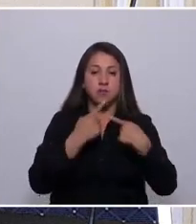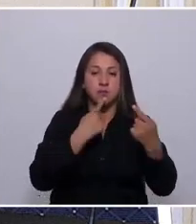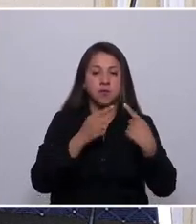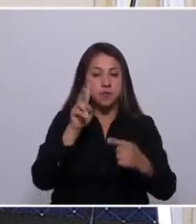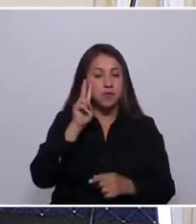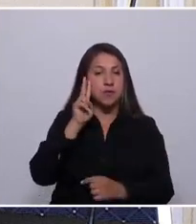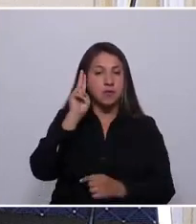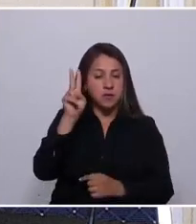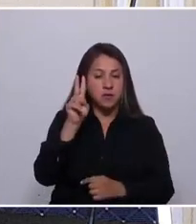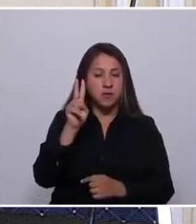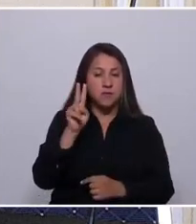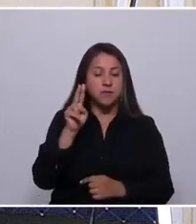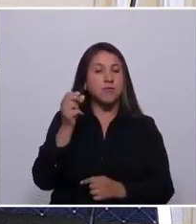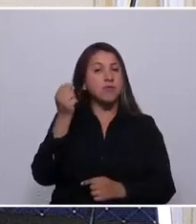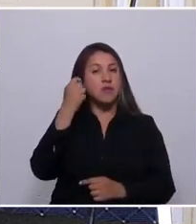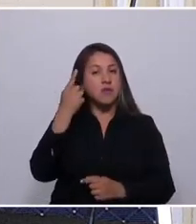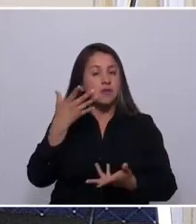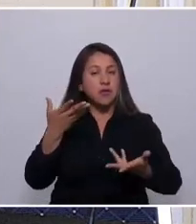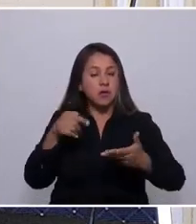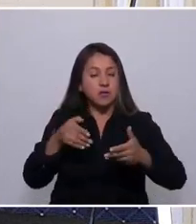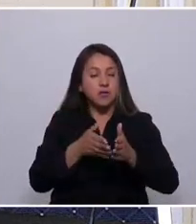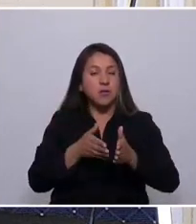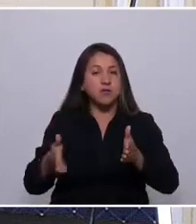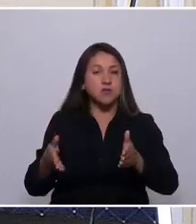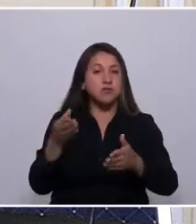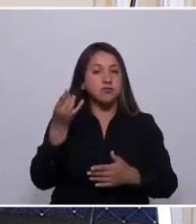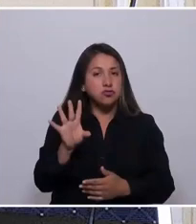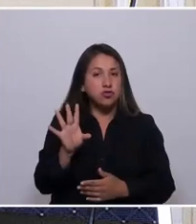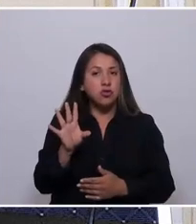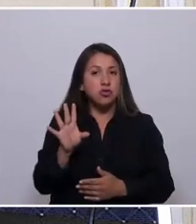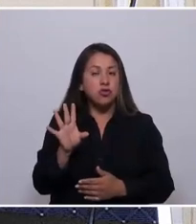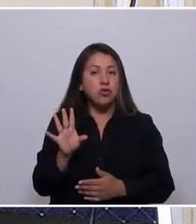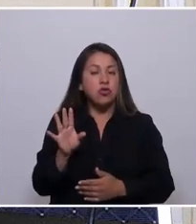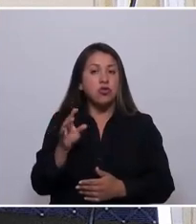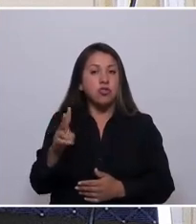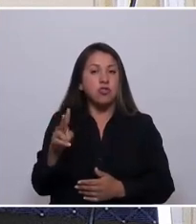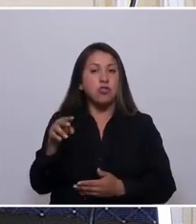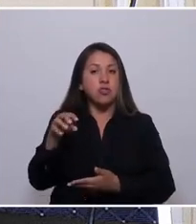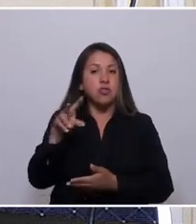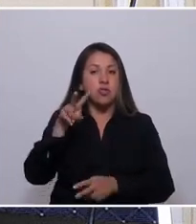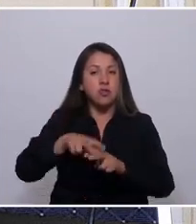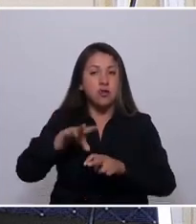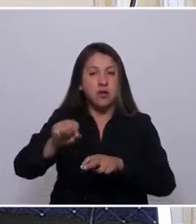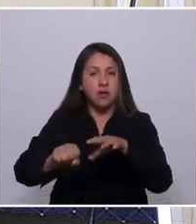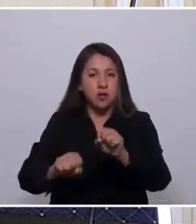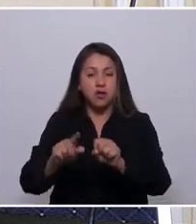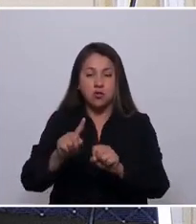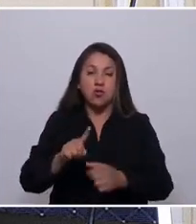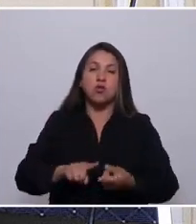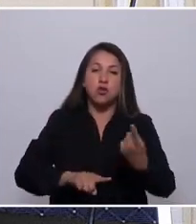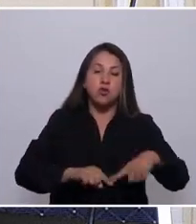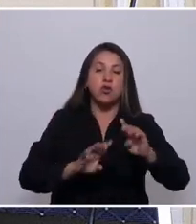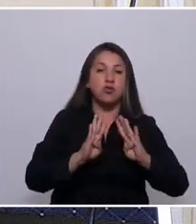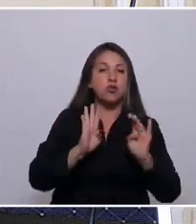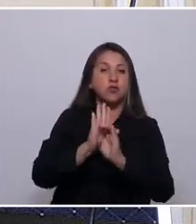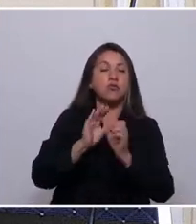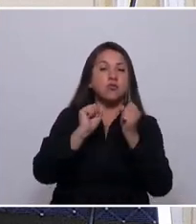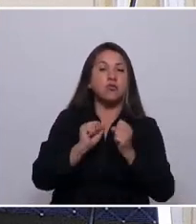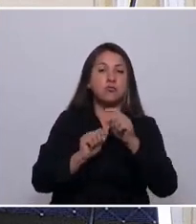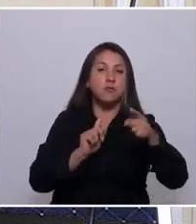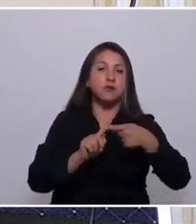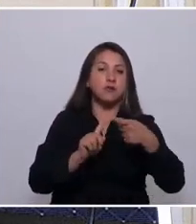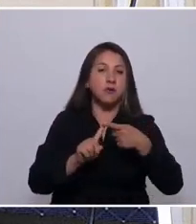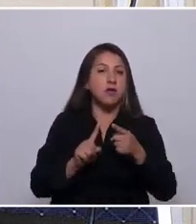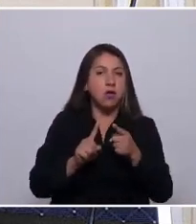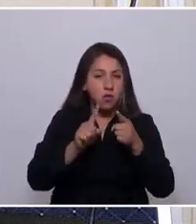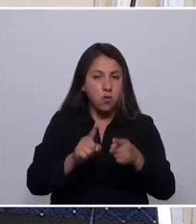indígena, el entendido de que este proceso no es único y exclusivamente de los escaños reservados, sino que otros convencionales podemos participar